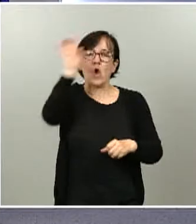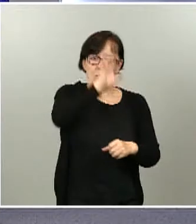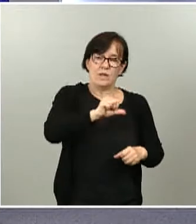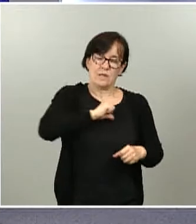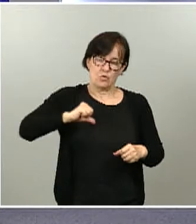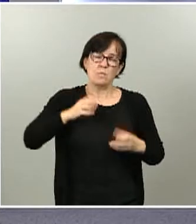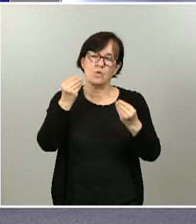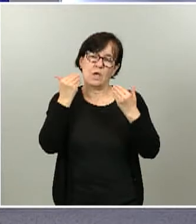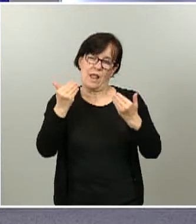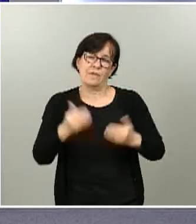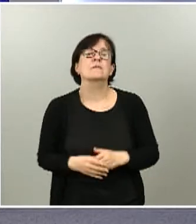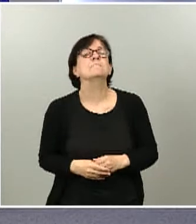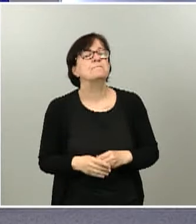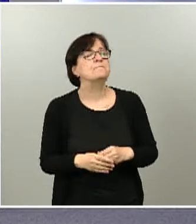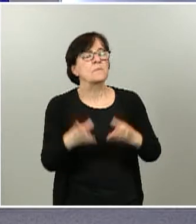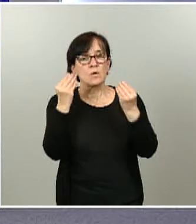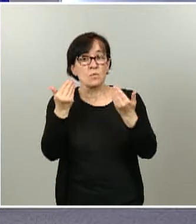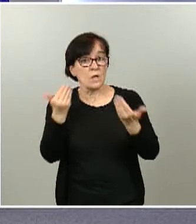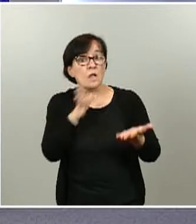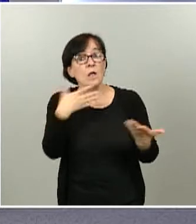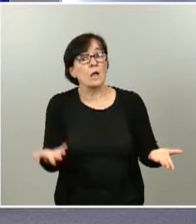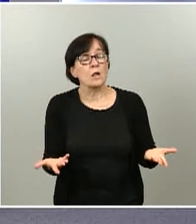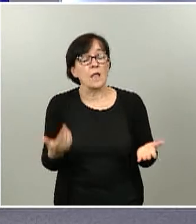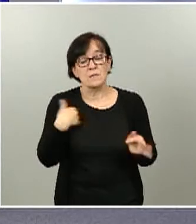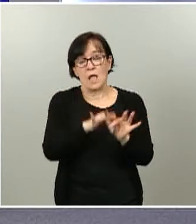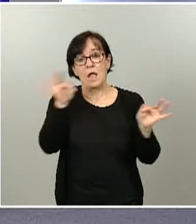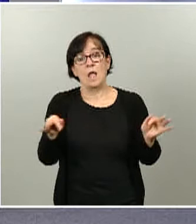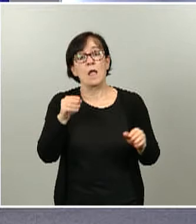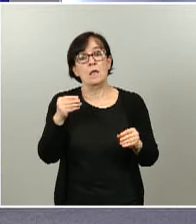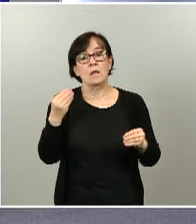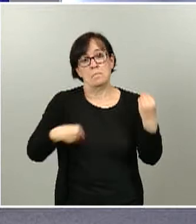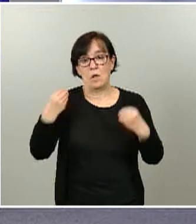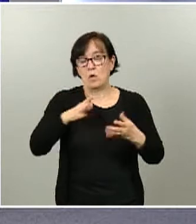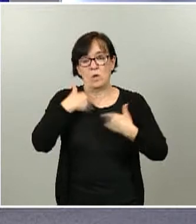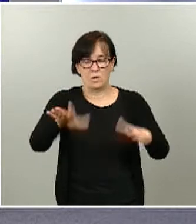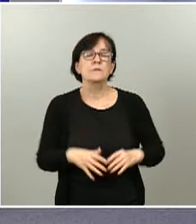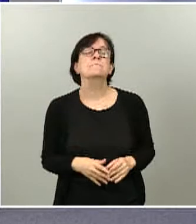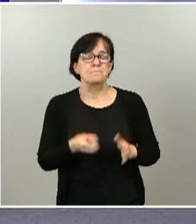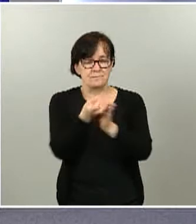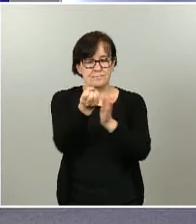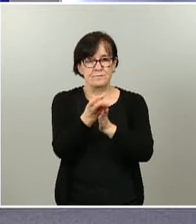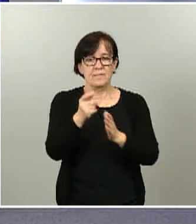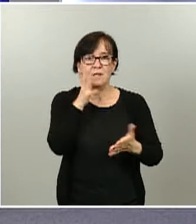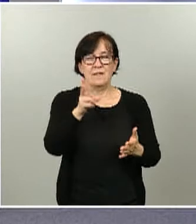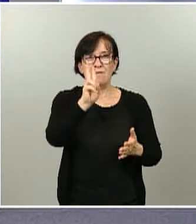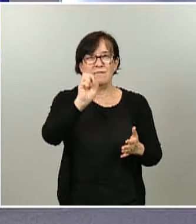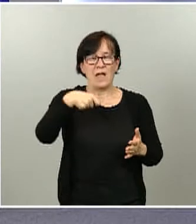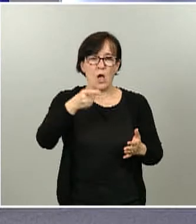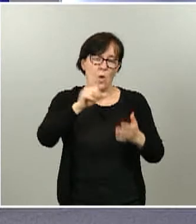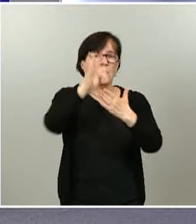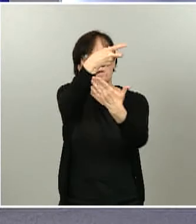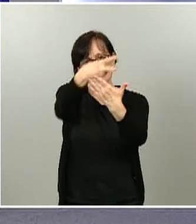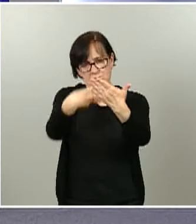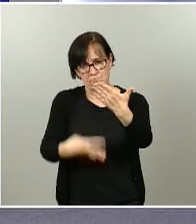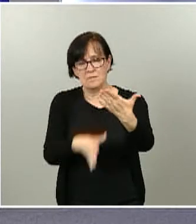Muchas gracias, ministro, y ya sí, damos pasos a las preguntas cuando quieras. Comenzamos, ministra portavoz. Hoy preguntan La Vanguardia, IM Médico, IM Farmacia, Servimedia,